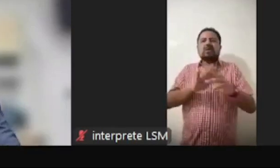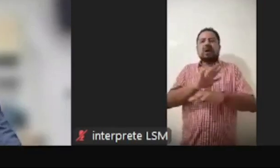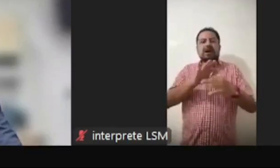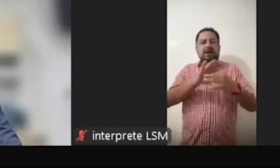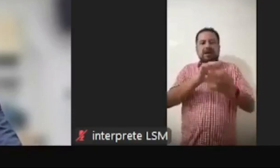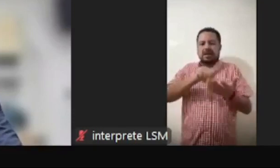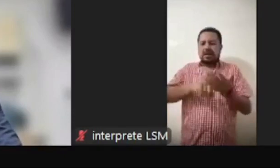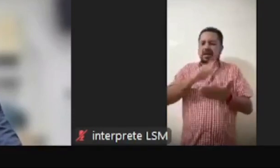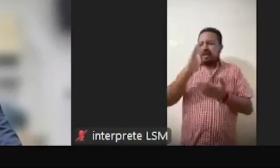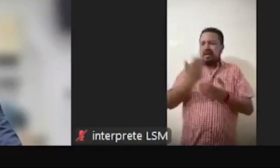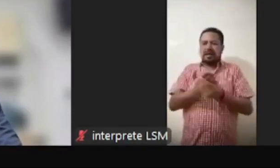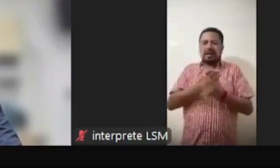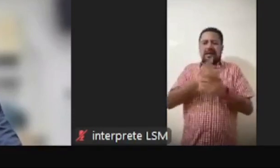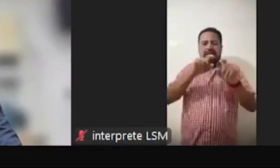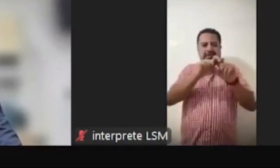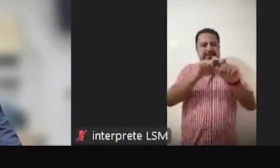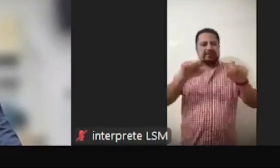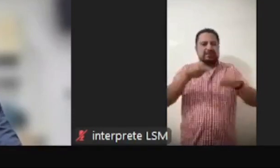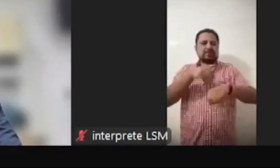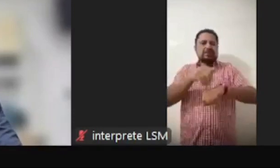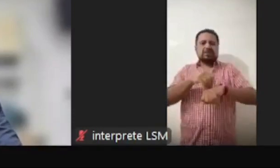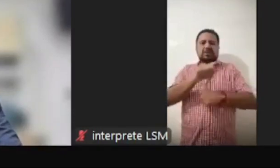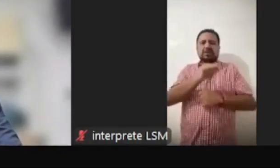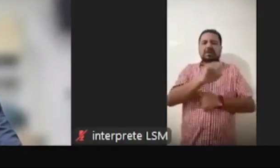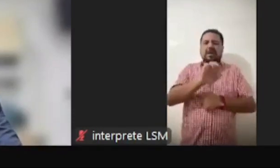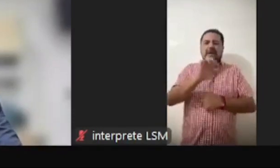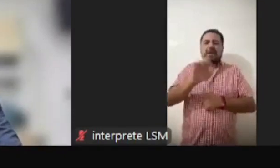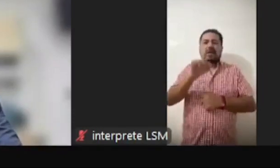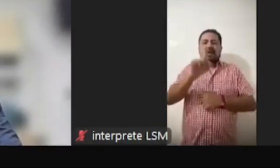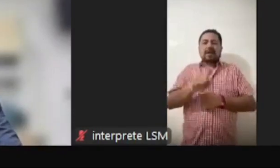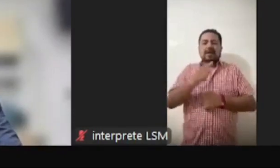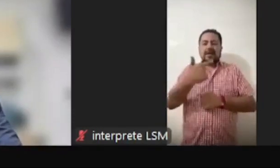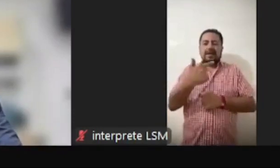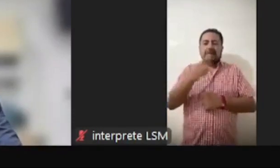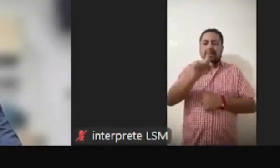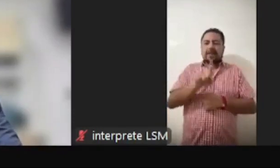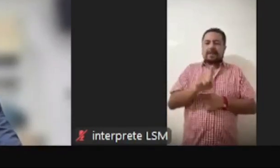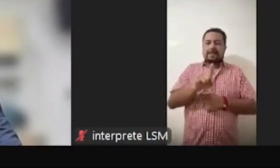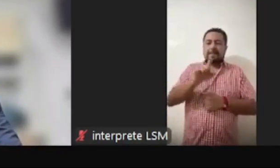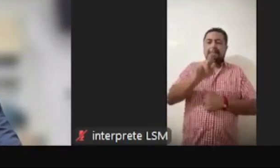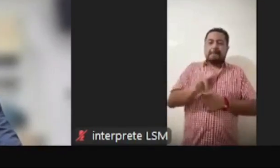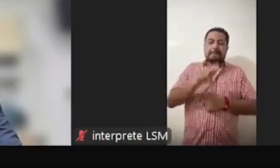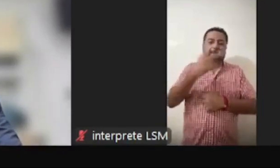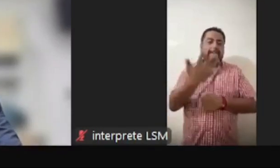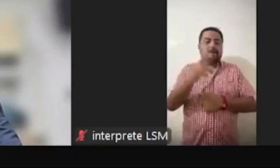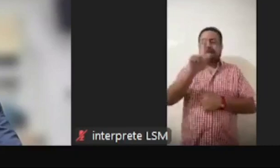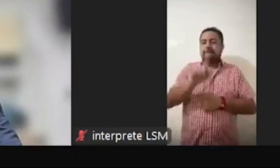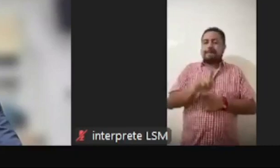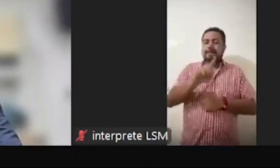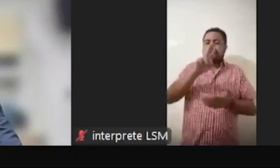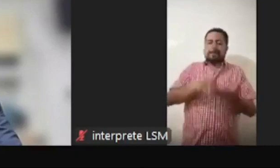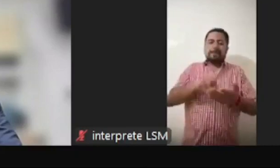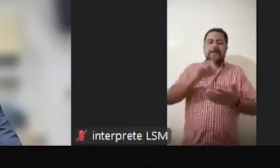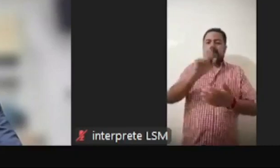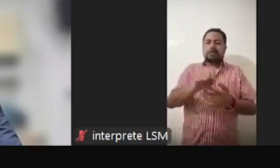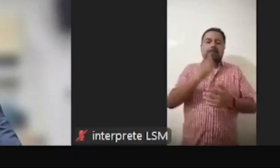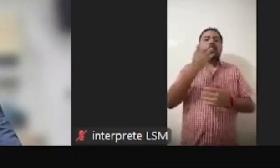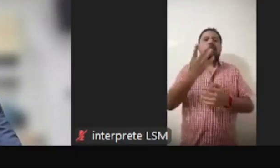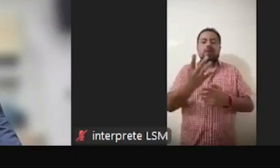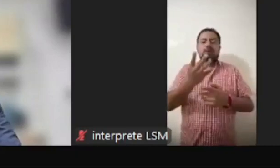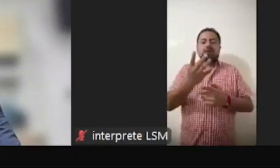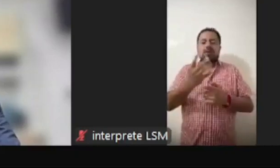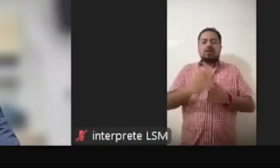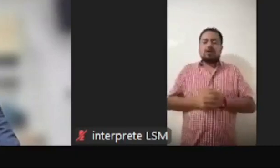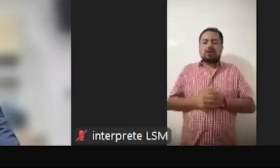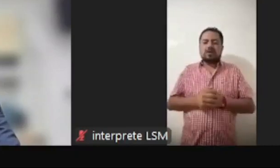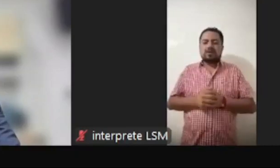expediente con clave de identificación TEE diagonal GEC diagonal 85 diagonal 2024,